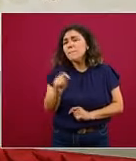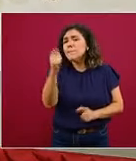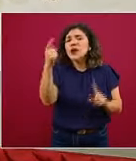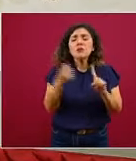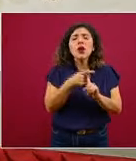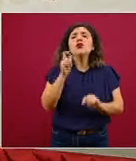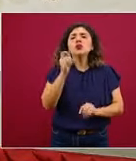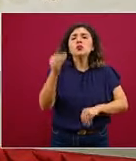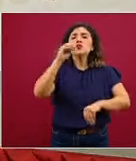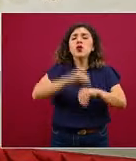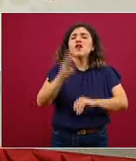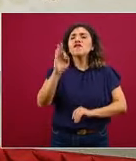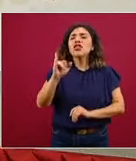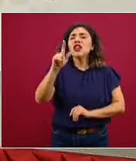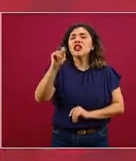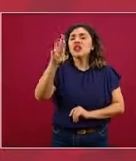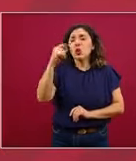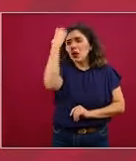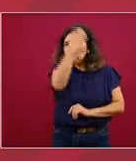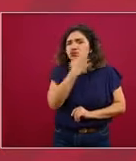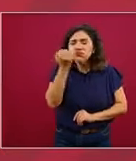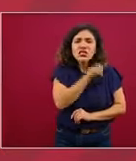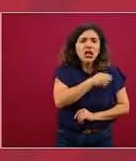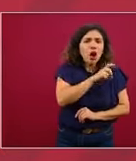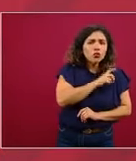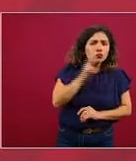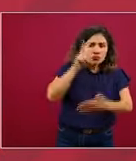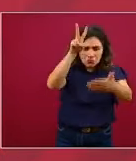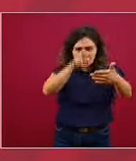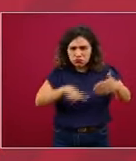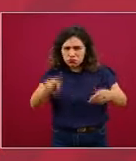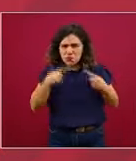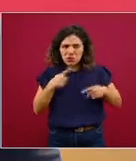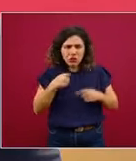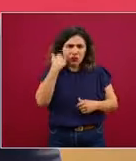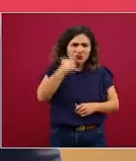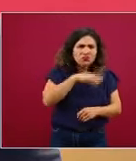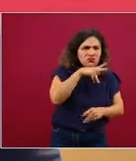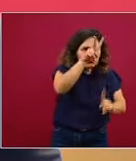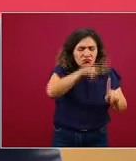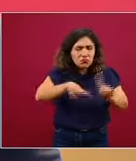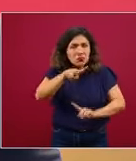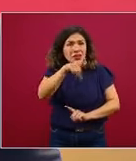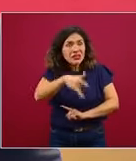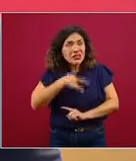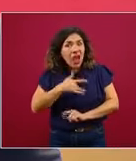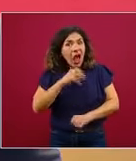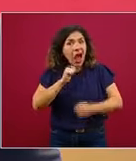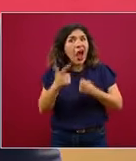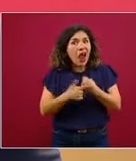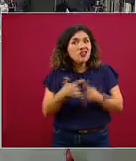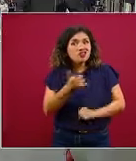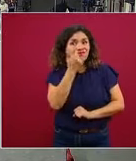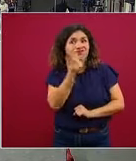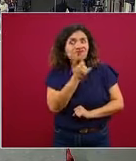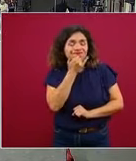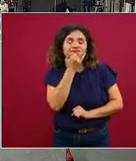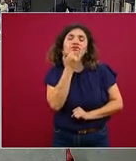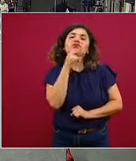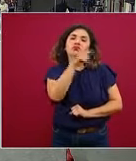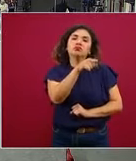es poder tener un filtro sanitario para que a través de este filtro las personas que en su momento estén presentando signos o síntomas de